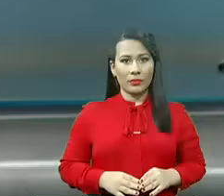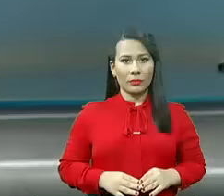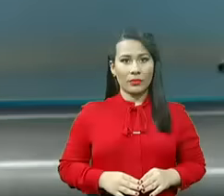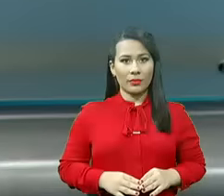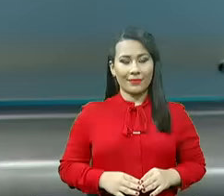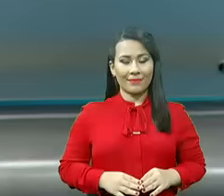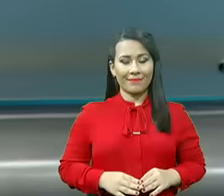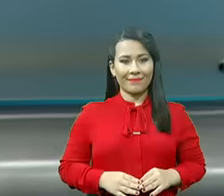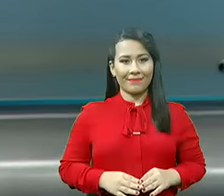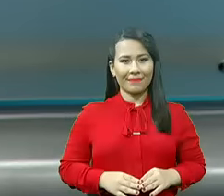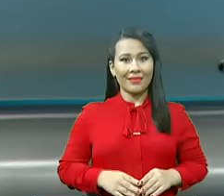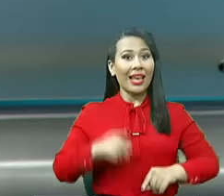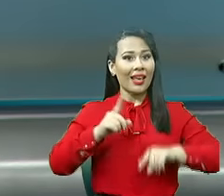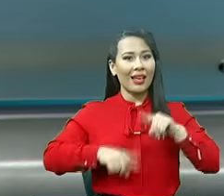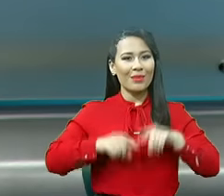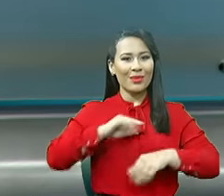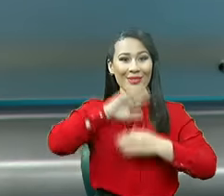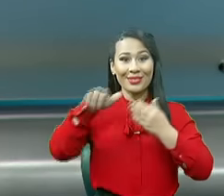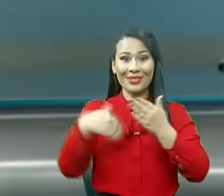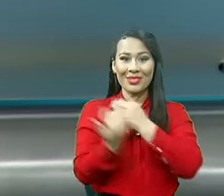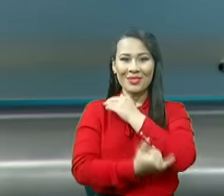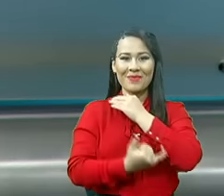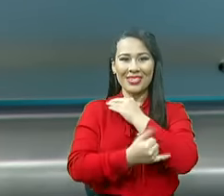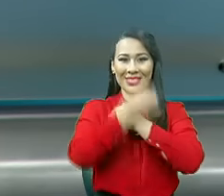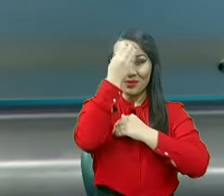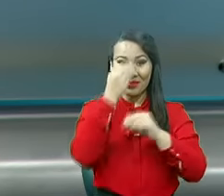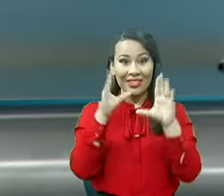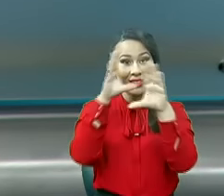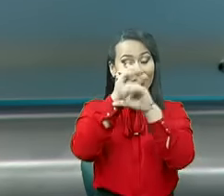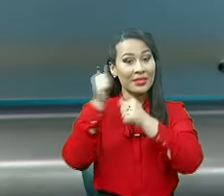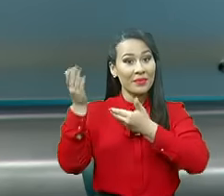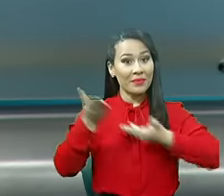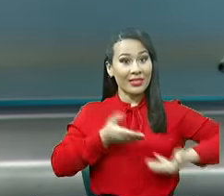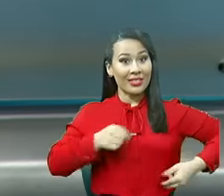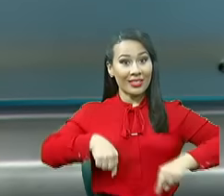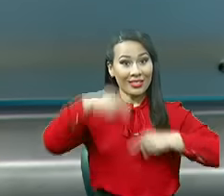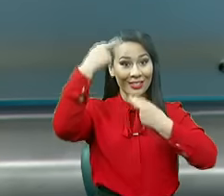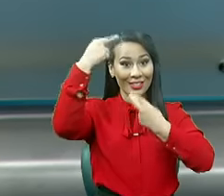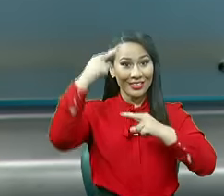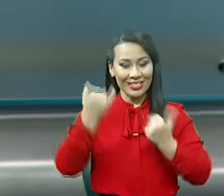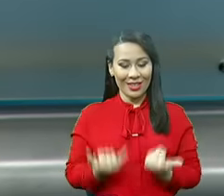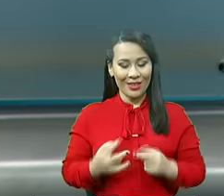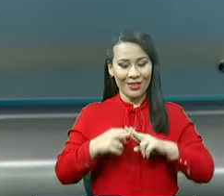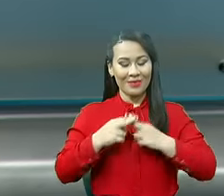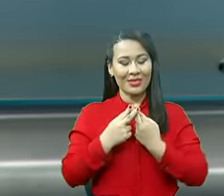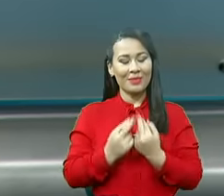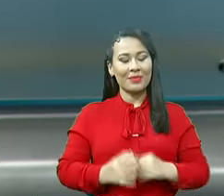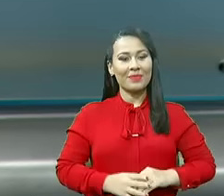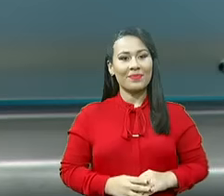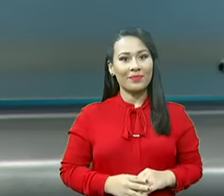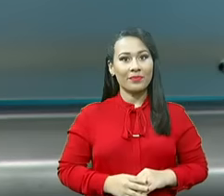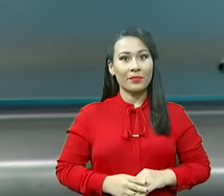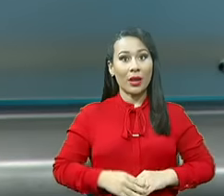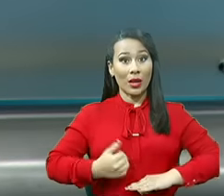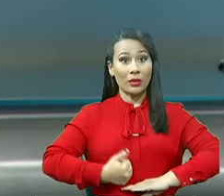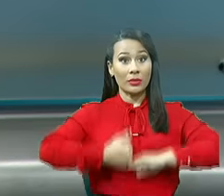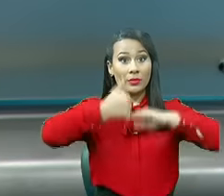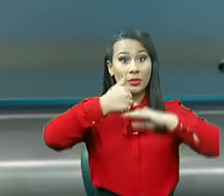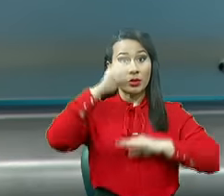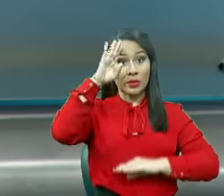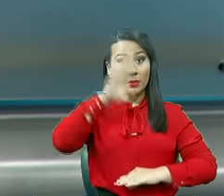estelar amigos de todo el país buenas noches y bienvenidos a su informativo la noticia emisión estelar la intendencia